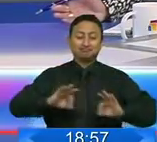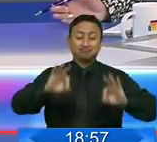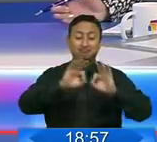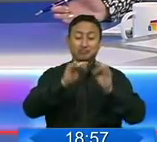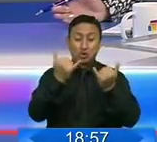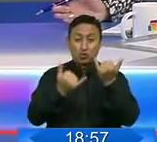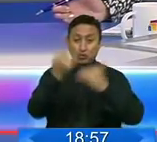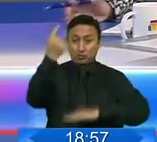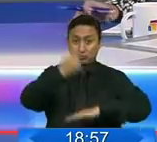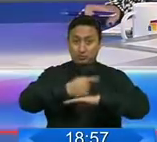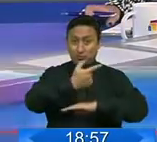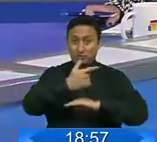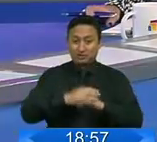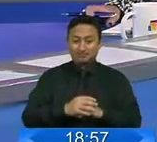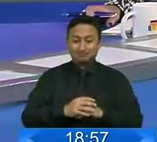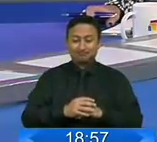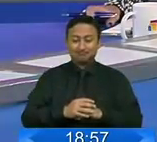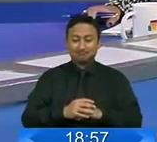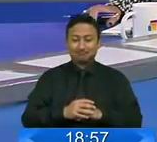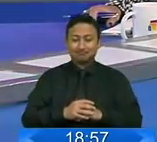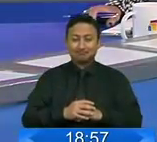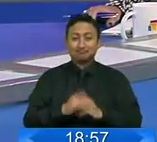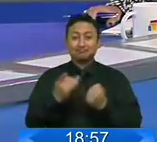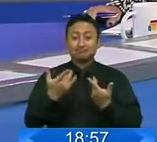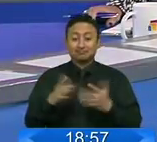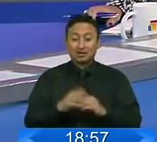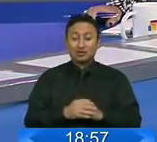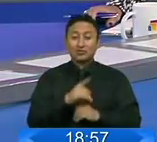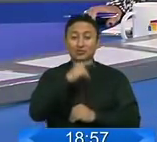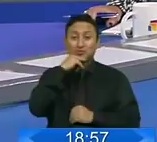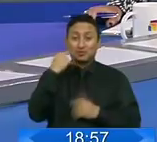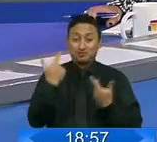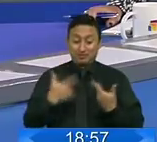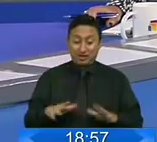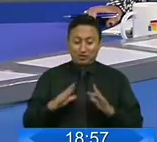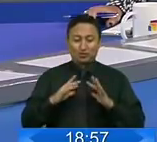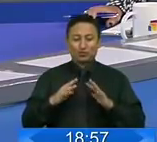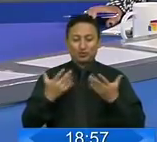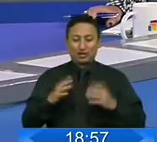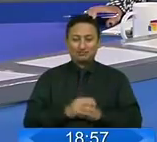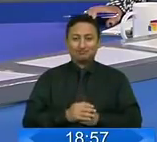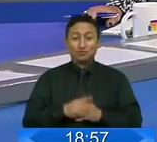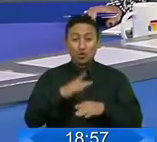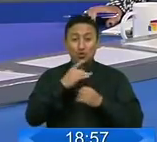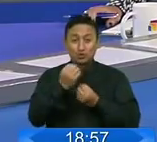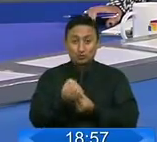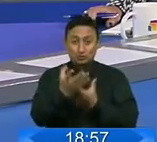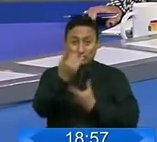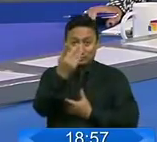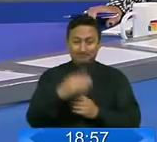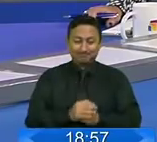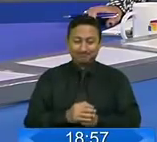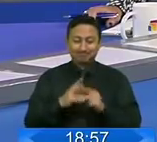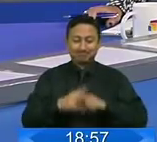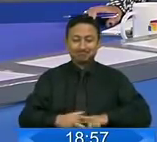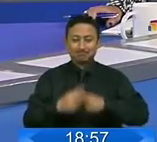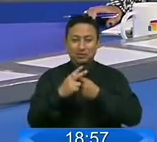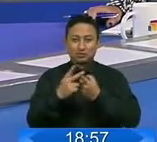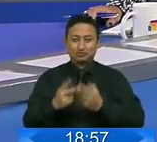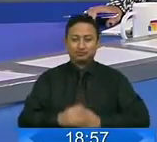en esta jornada informativa, luego de un largo feriado, es un privilegio trabajar para ustedes. Aquí